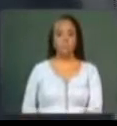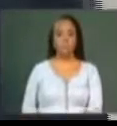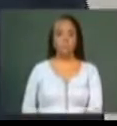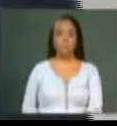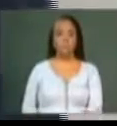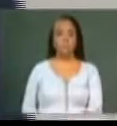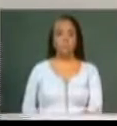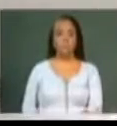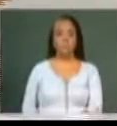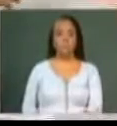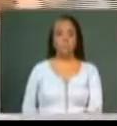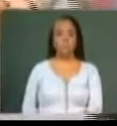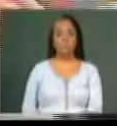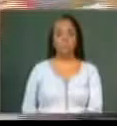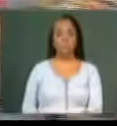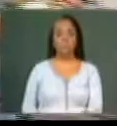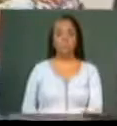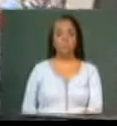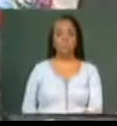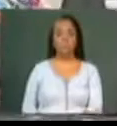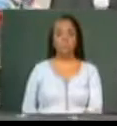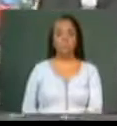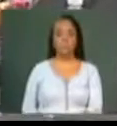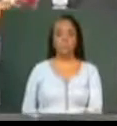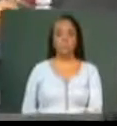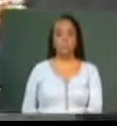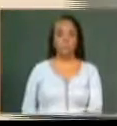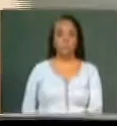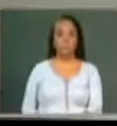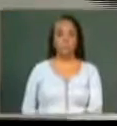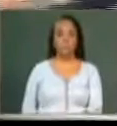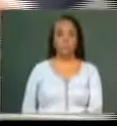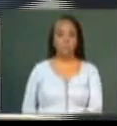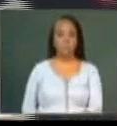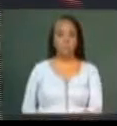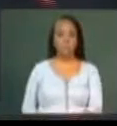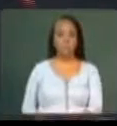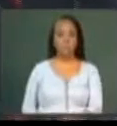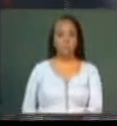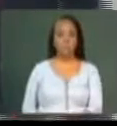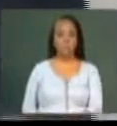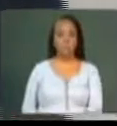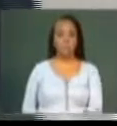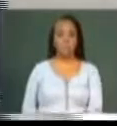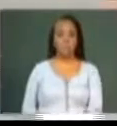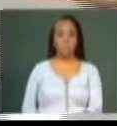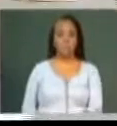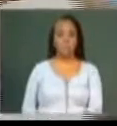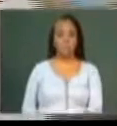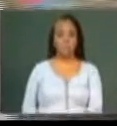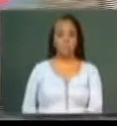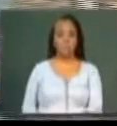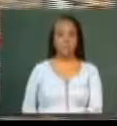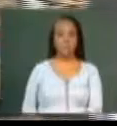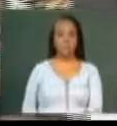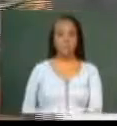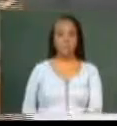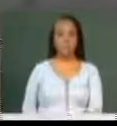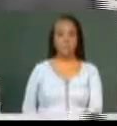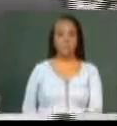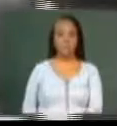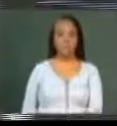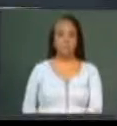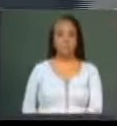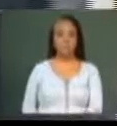el sentido de urgencia que los tiempos imponen. Además, habló de dejar las agendas personales de lado en cada uno de los